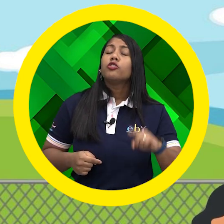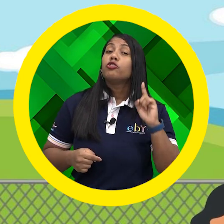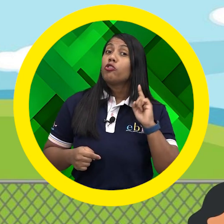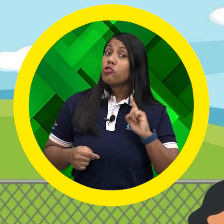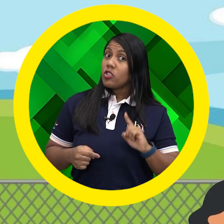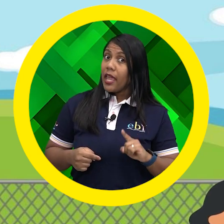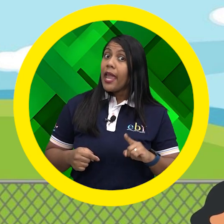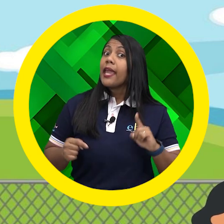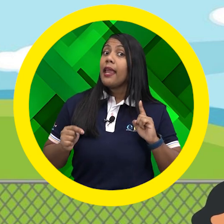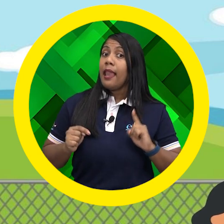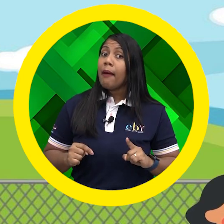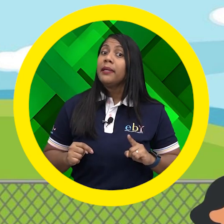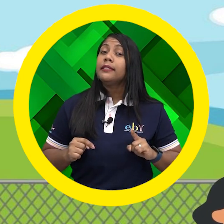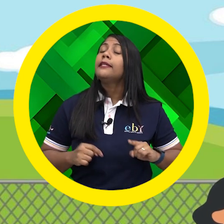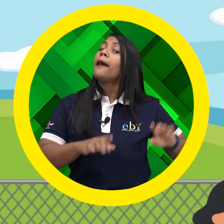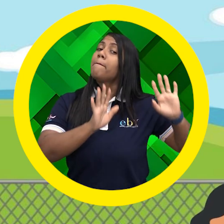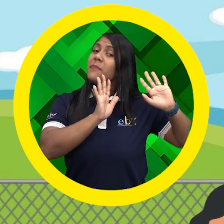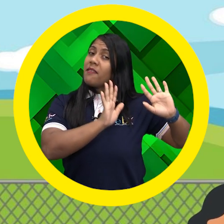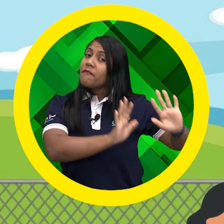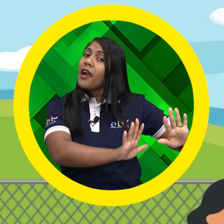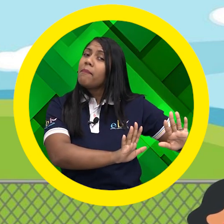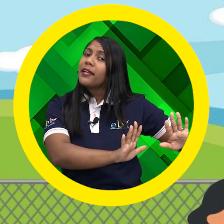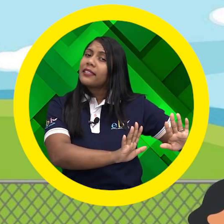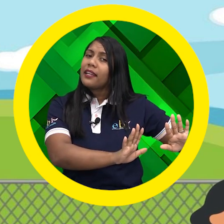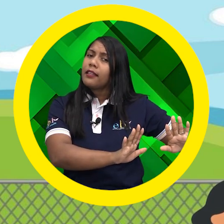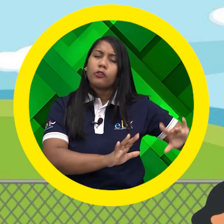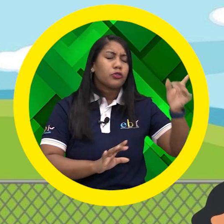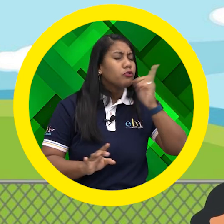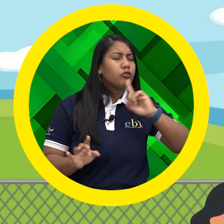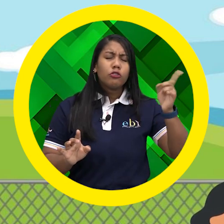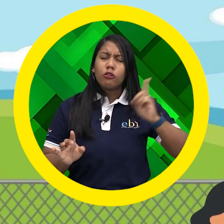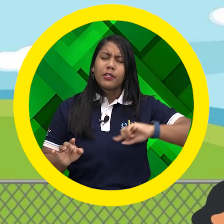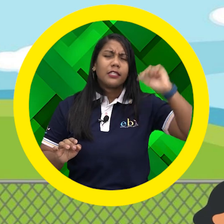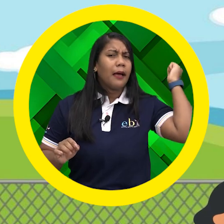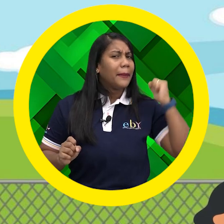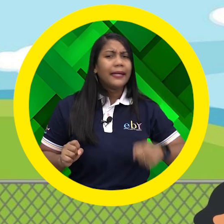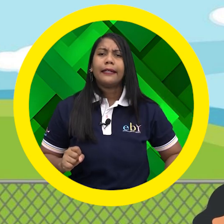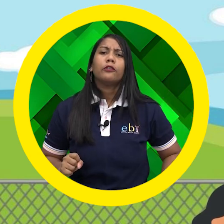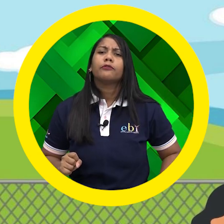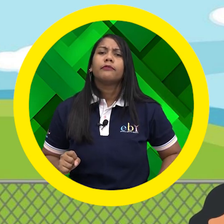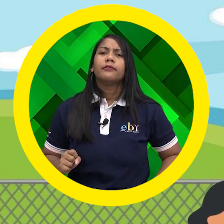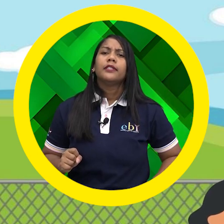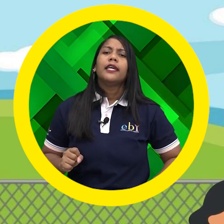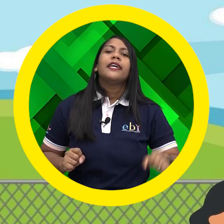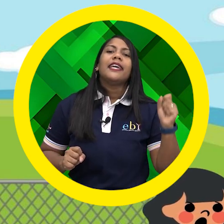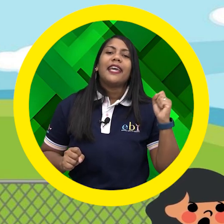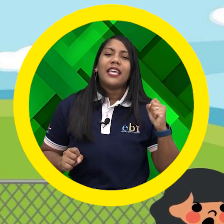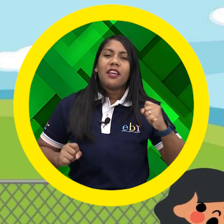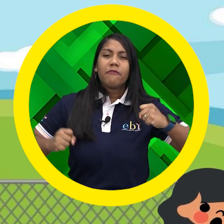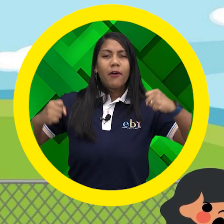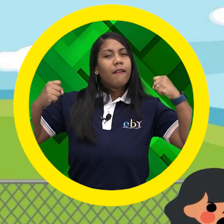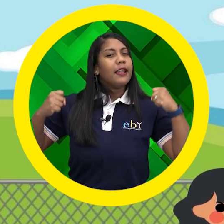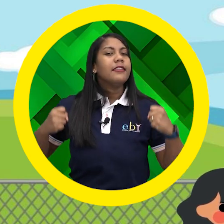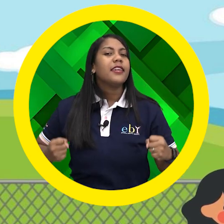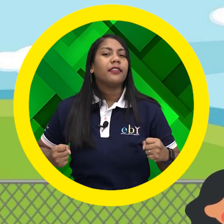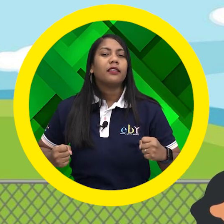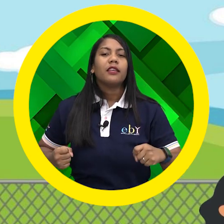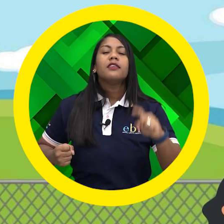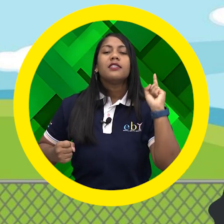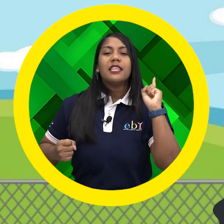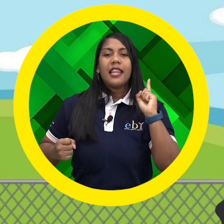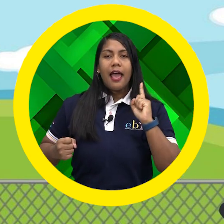Dios Yo sé que la mentira me me va a apartar de Dios no no está amarrado ella fue